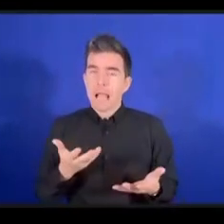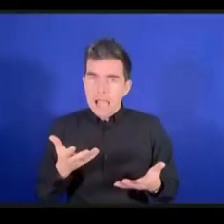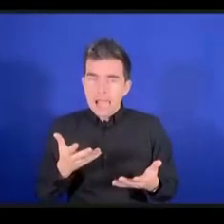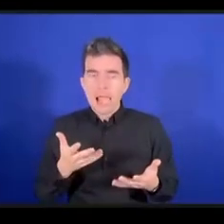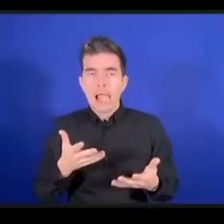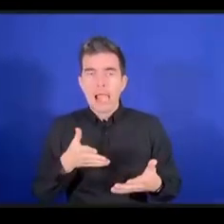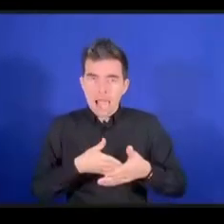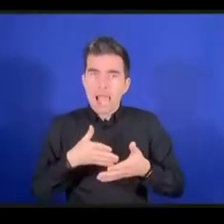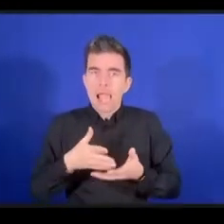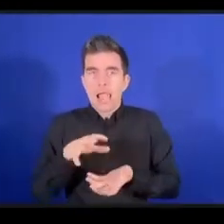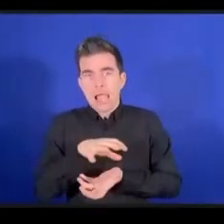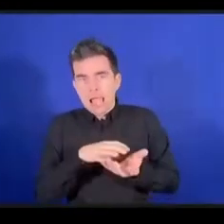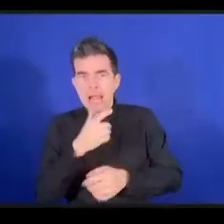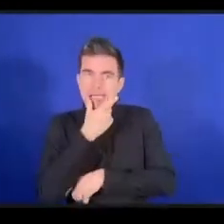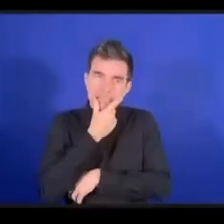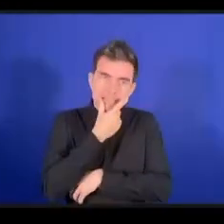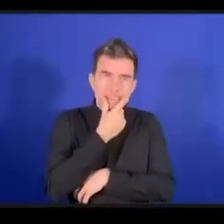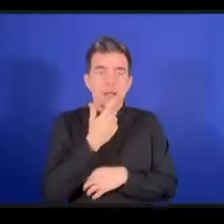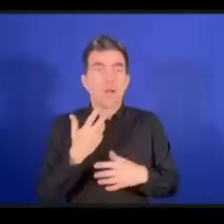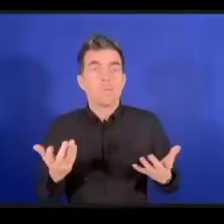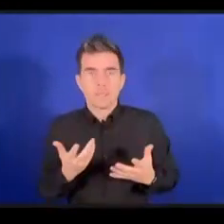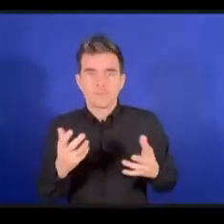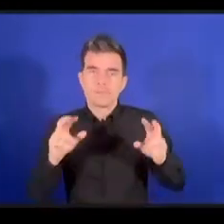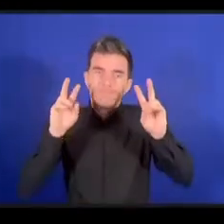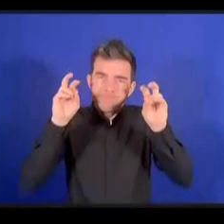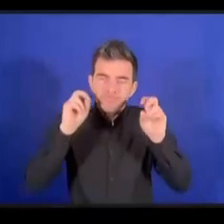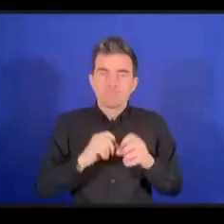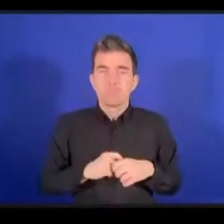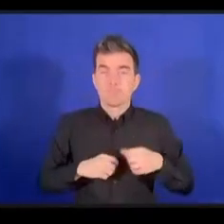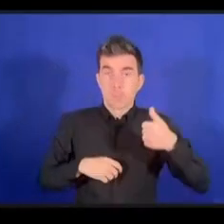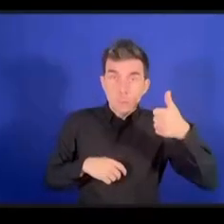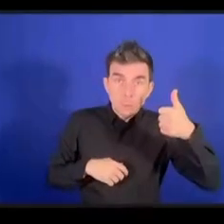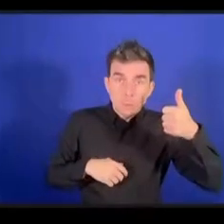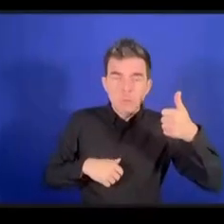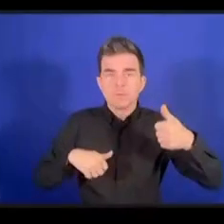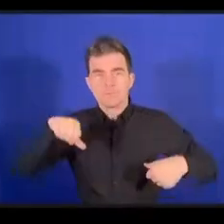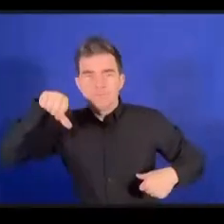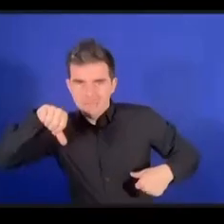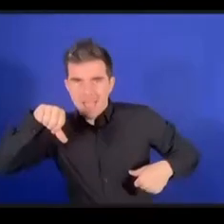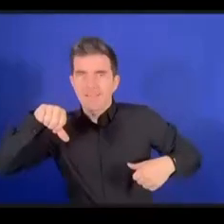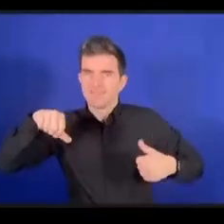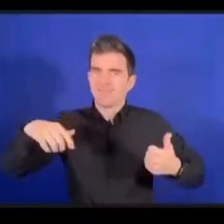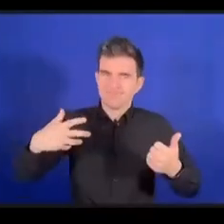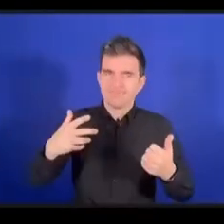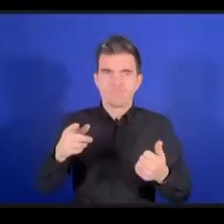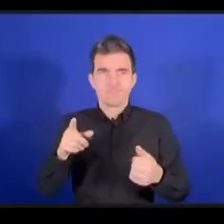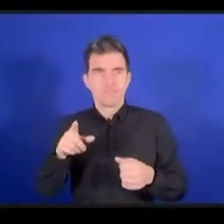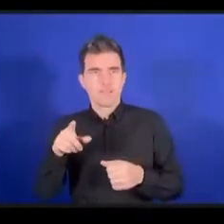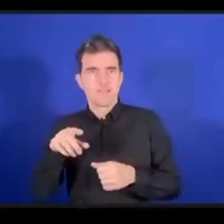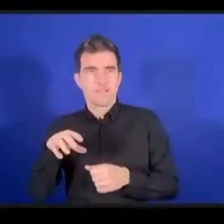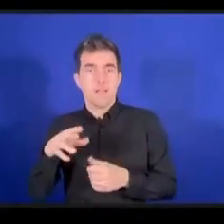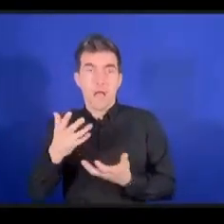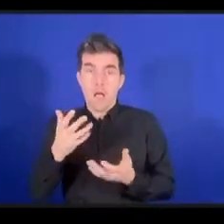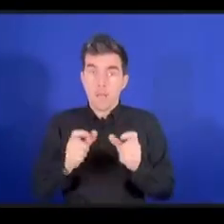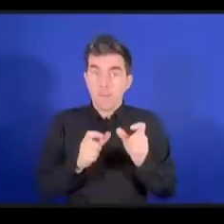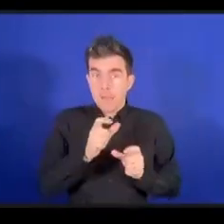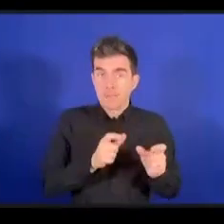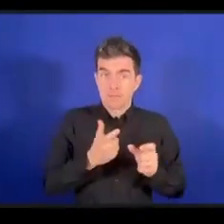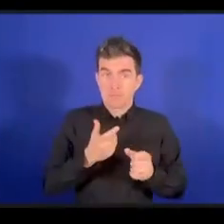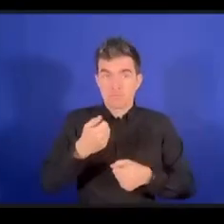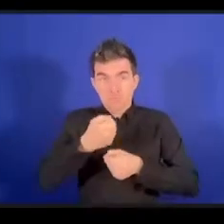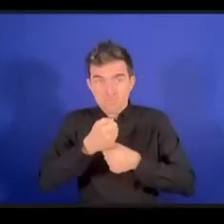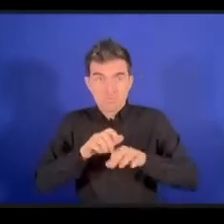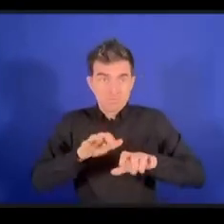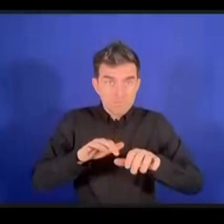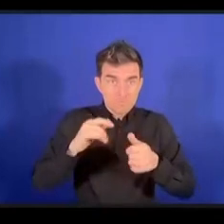armamentista porque pues también hay gente que utiliza la Inteligencia artificial para atacar el internet para eh